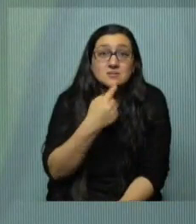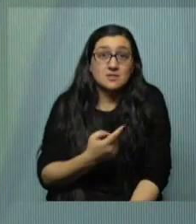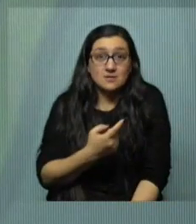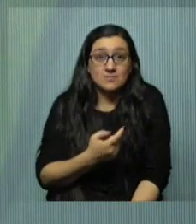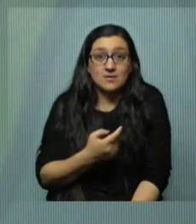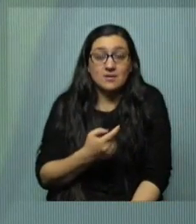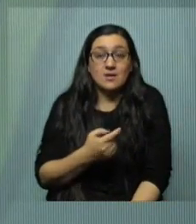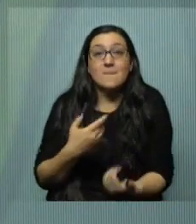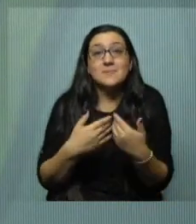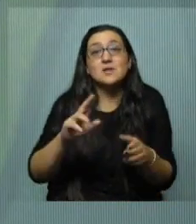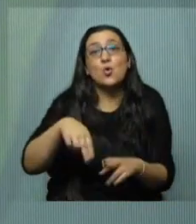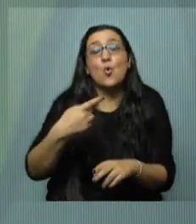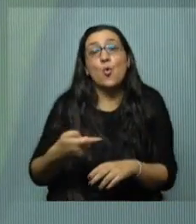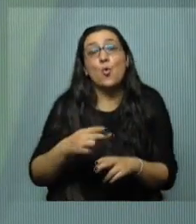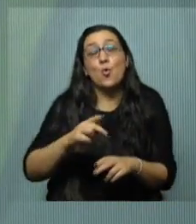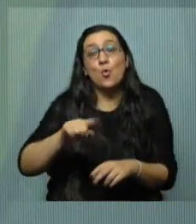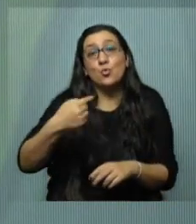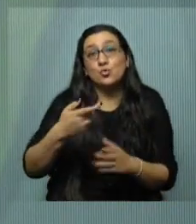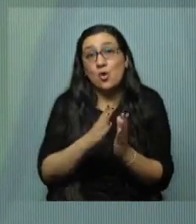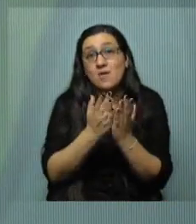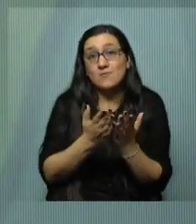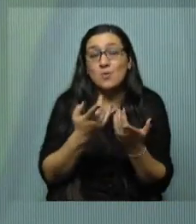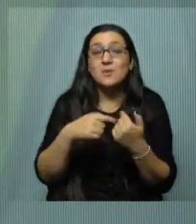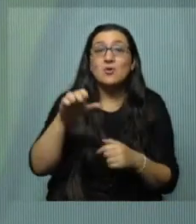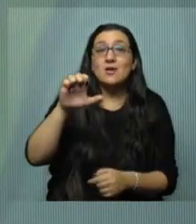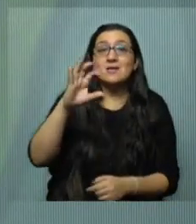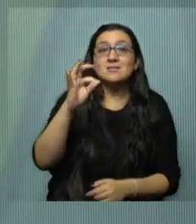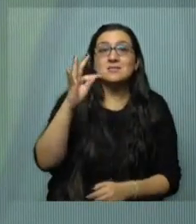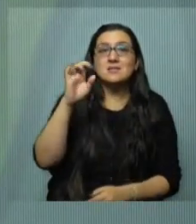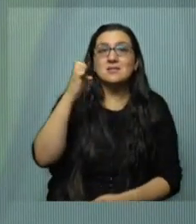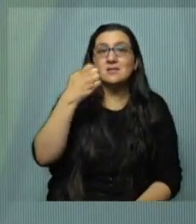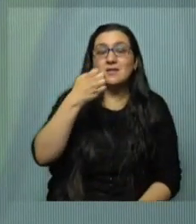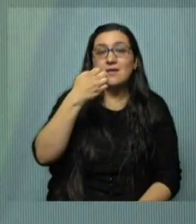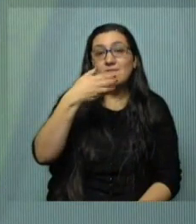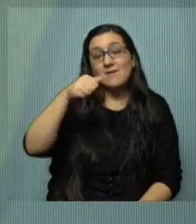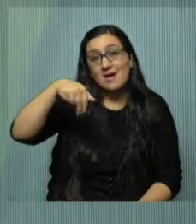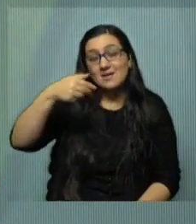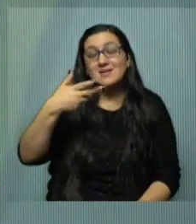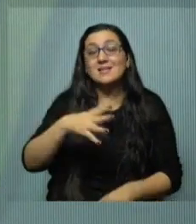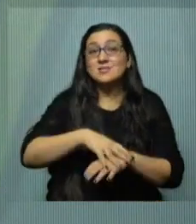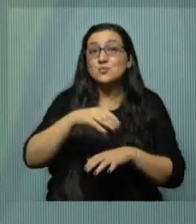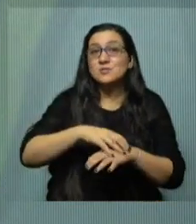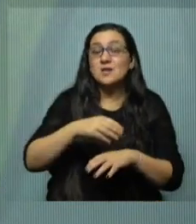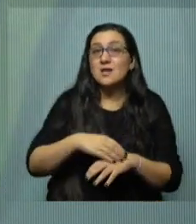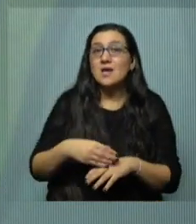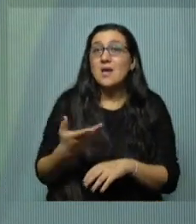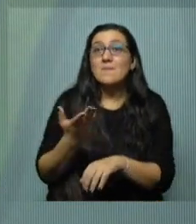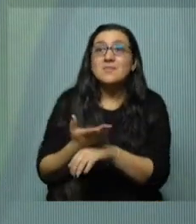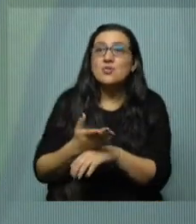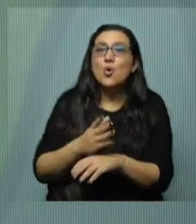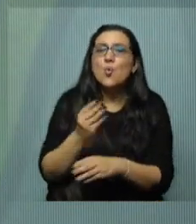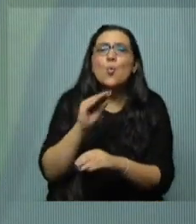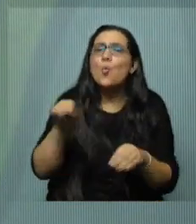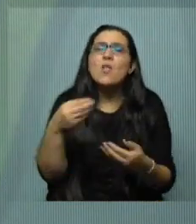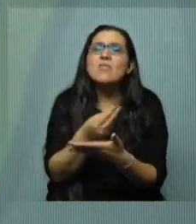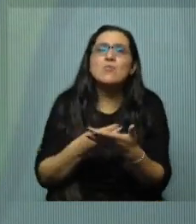en otro viaje de estos. Pero ya tengo a Esteban allá en Suiza mandándome mensaje diciendo, che, mirá, decime a ver qué caricaturas hay que hacer, porque